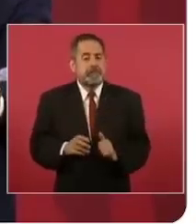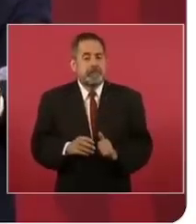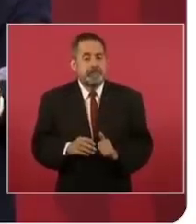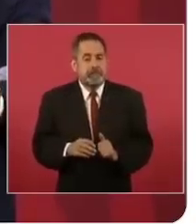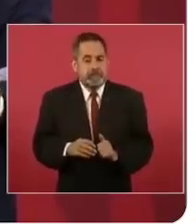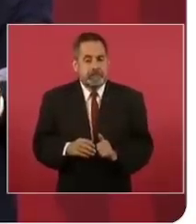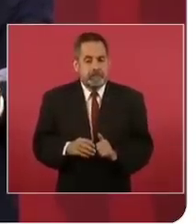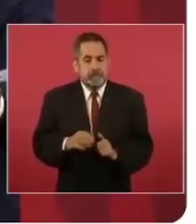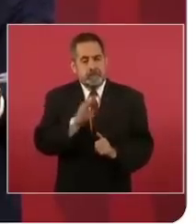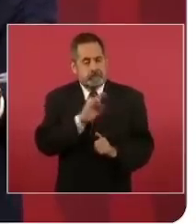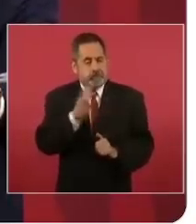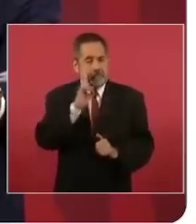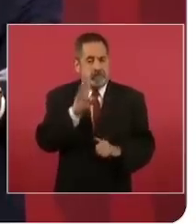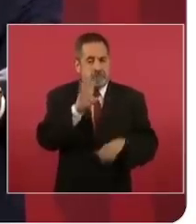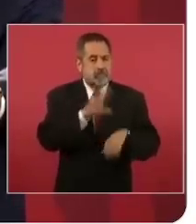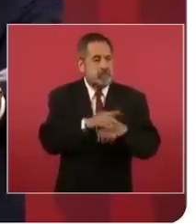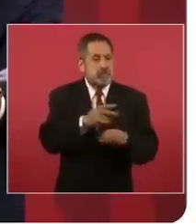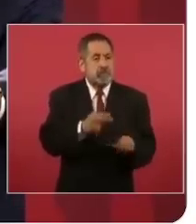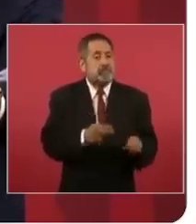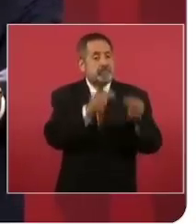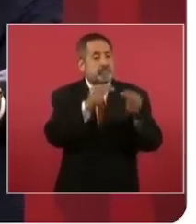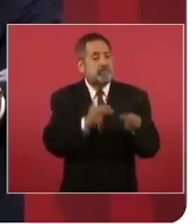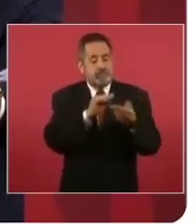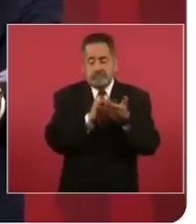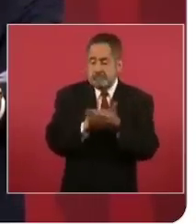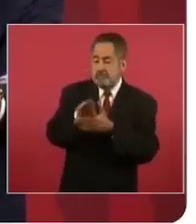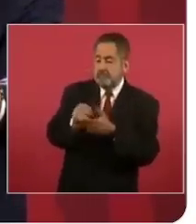y permitir la inversión